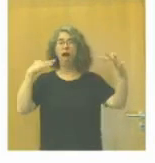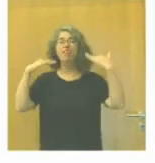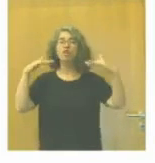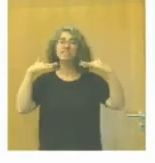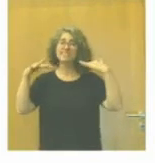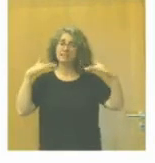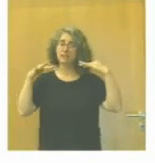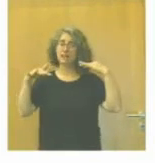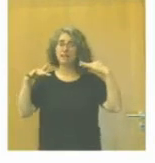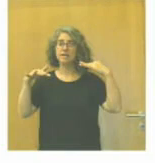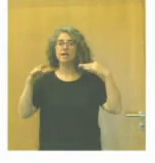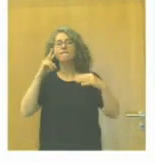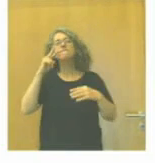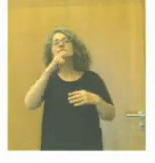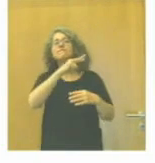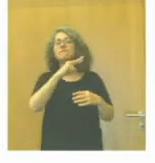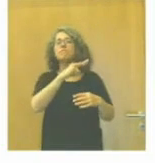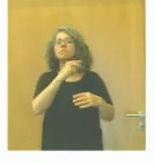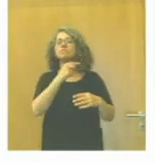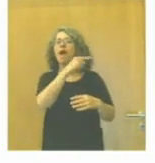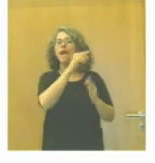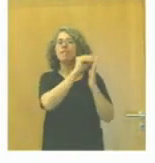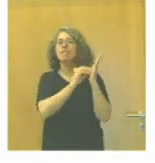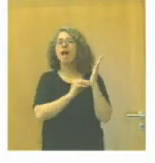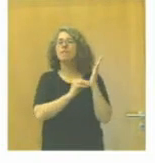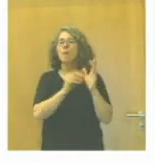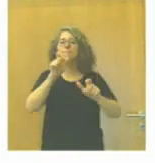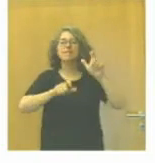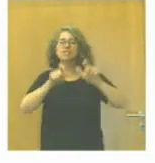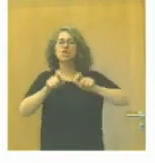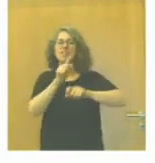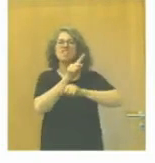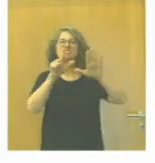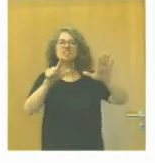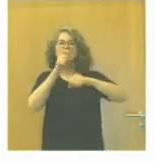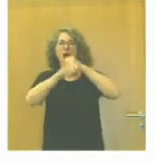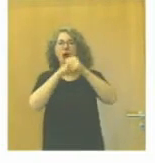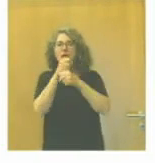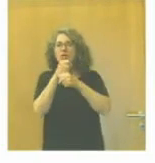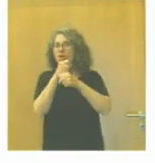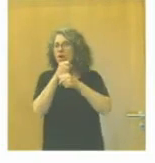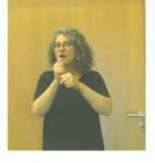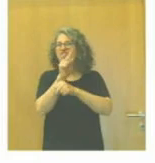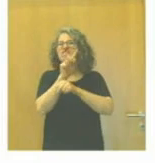adolescente, vemos que personas de 17 años constituían